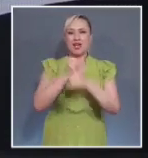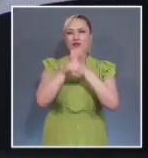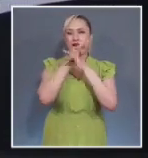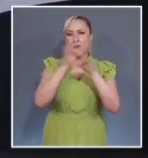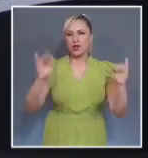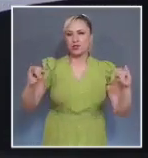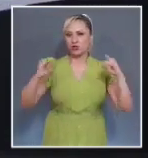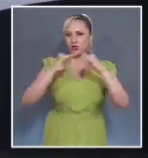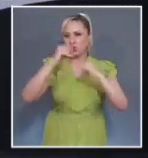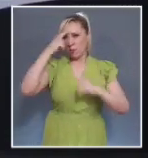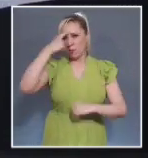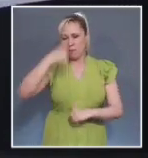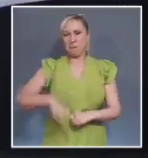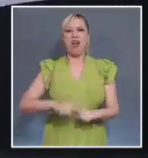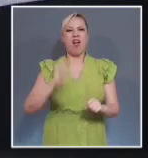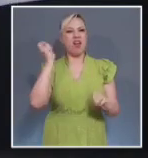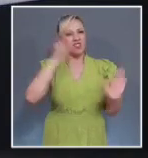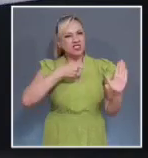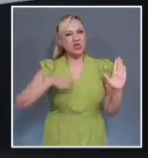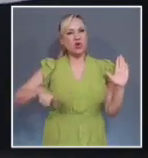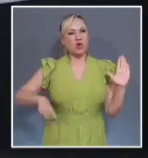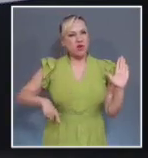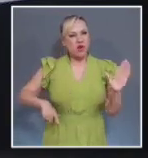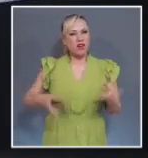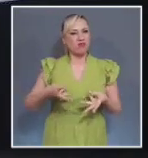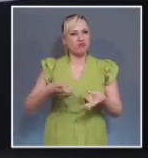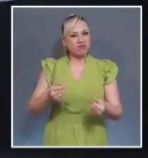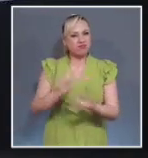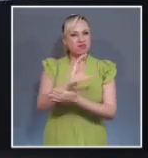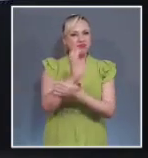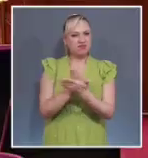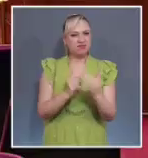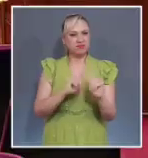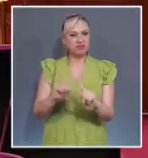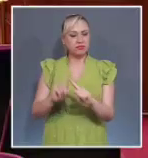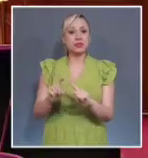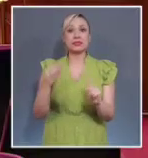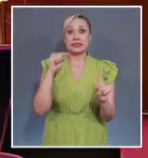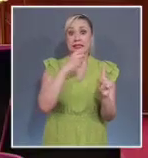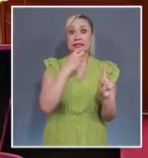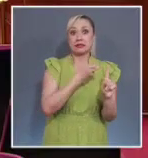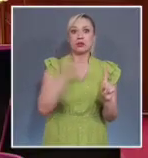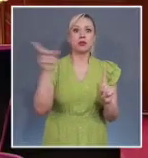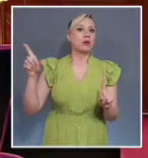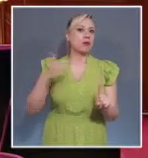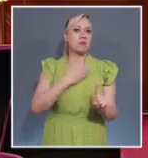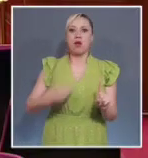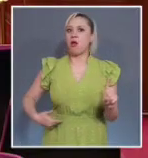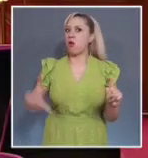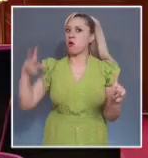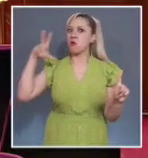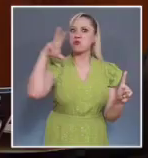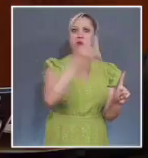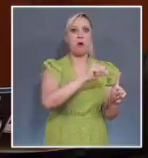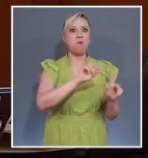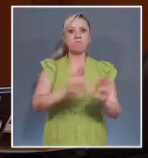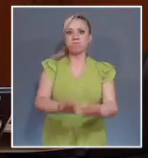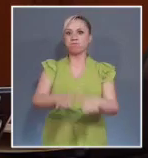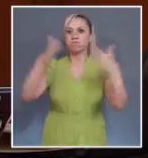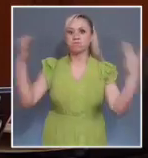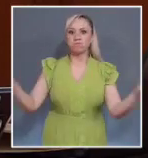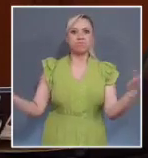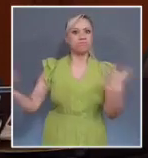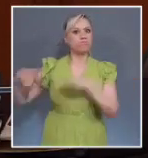la información de obras y proyectos gubernamentales. Por mayoría de votos, el Pleno de la Corte